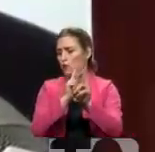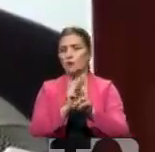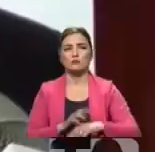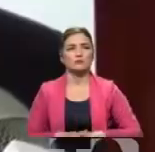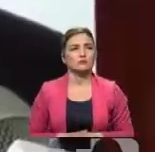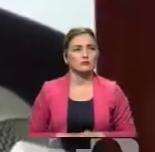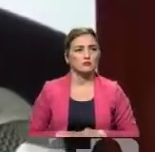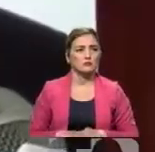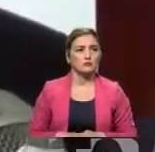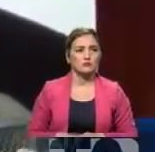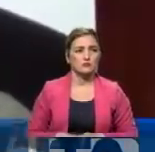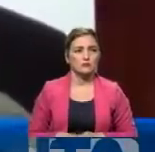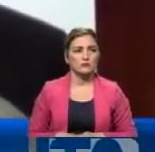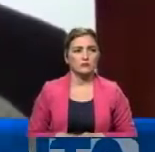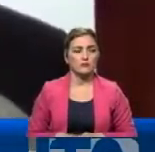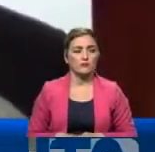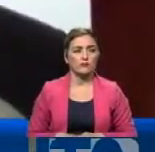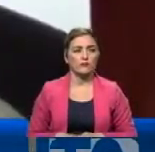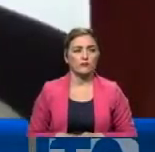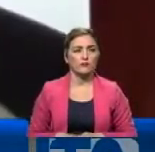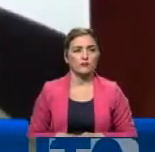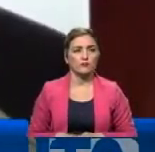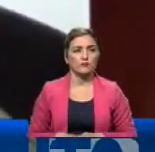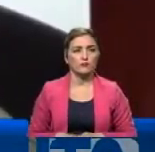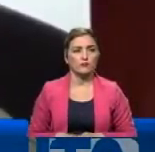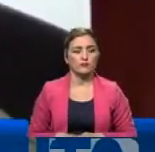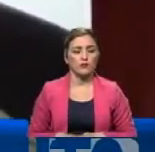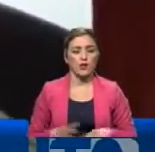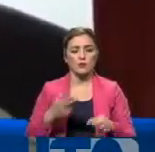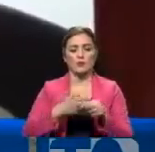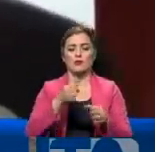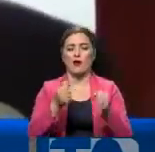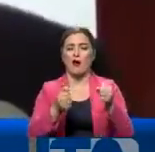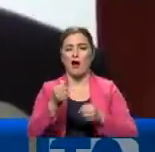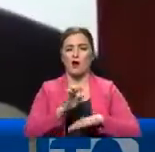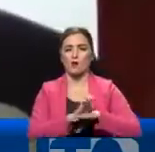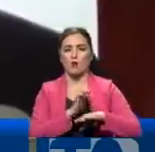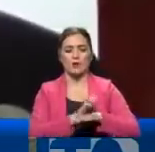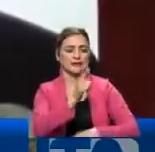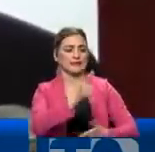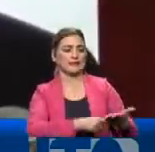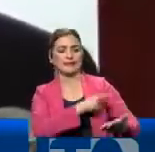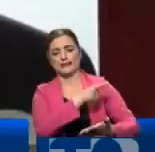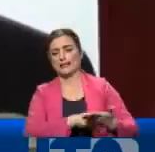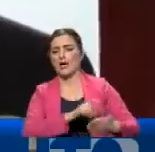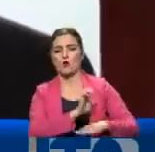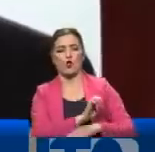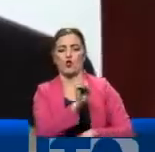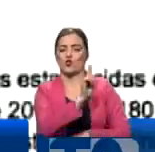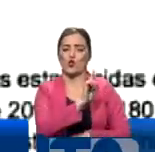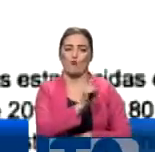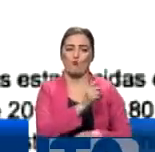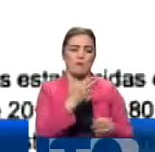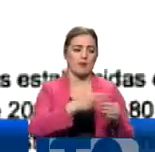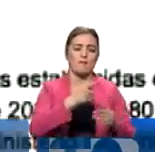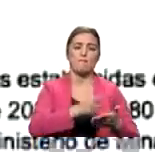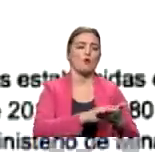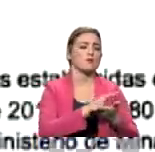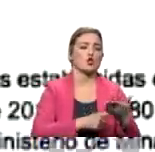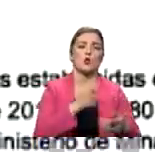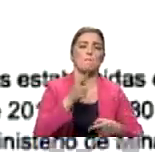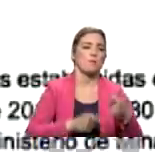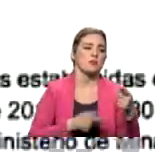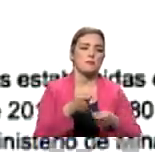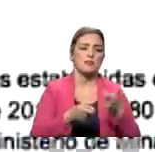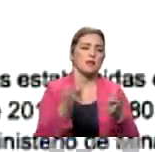restricción de la venta de combustible a vehículos extranjeros, especialmente pues del orden de la República del Ecuador. Mediante